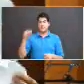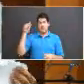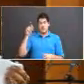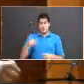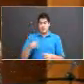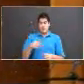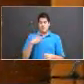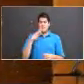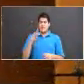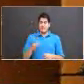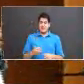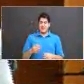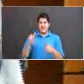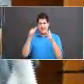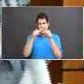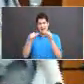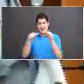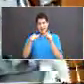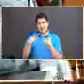de veras, analicémonos